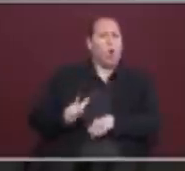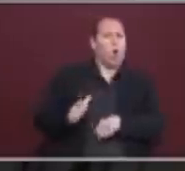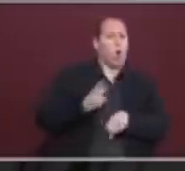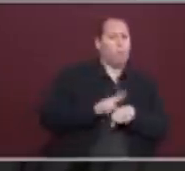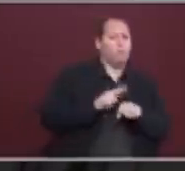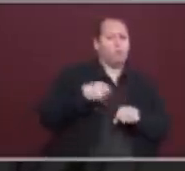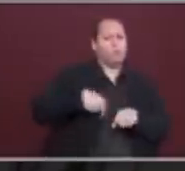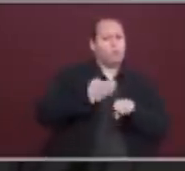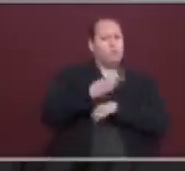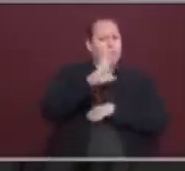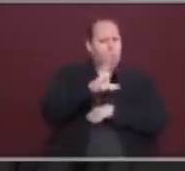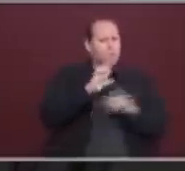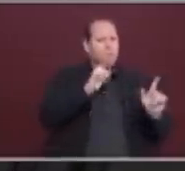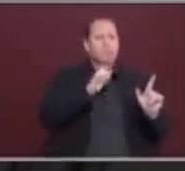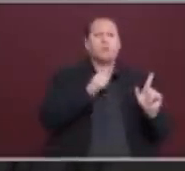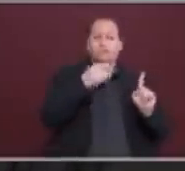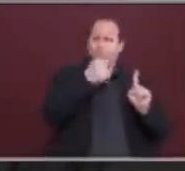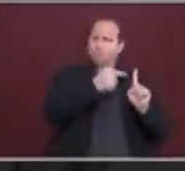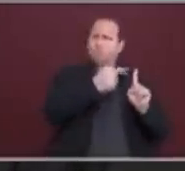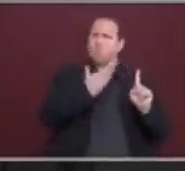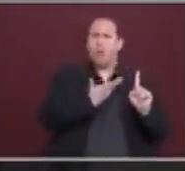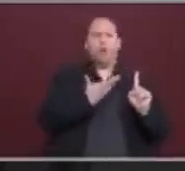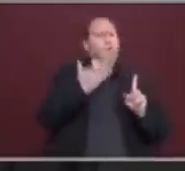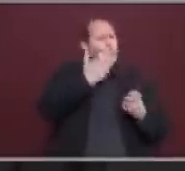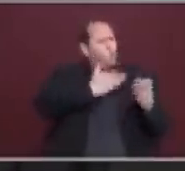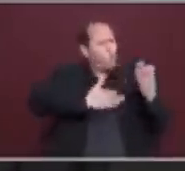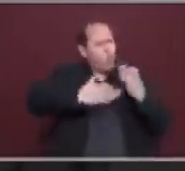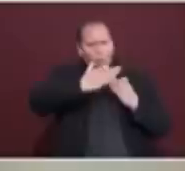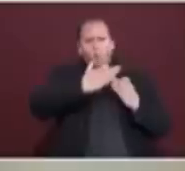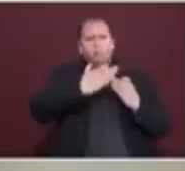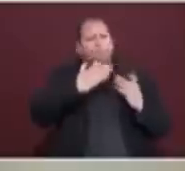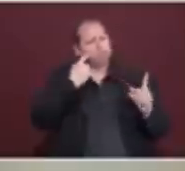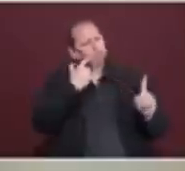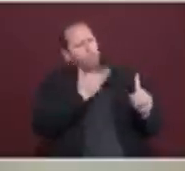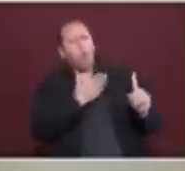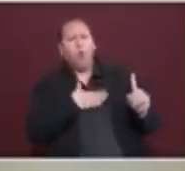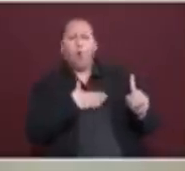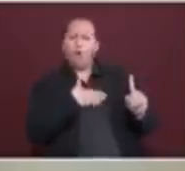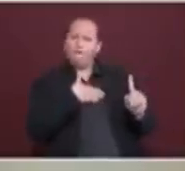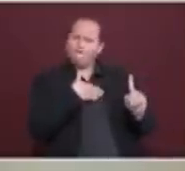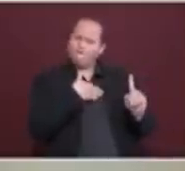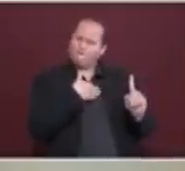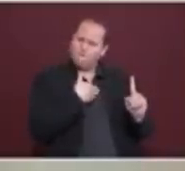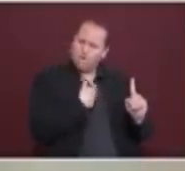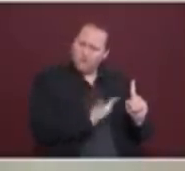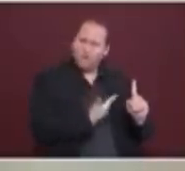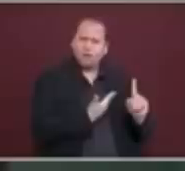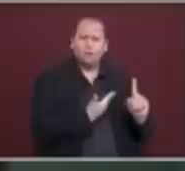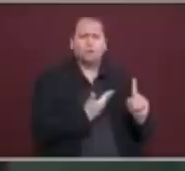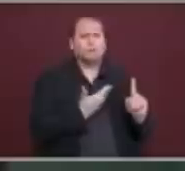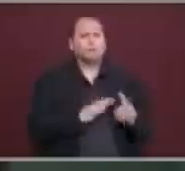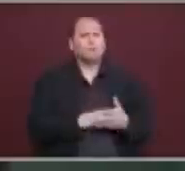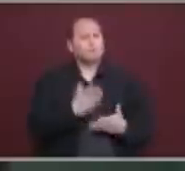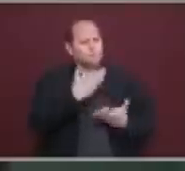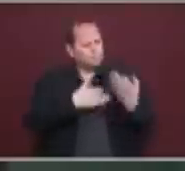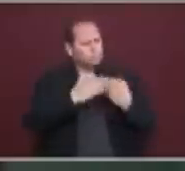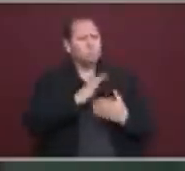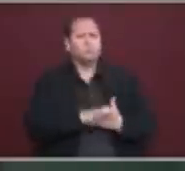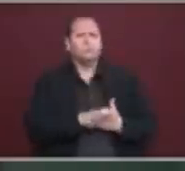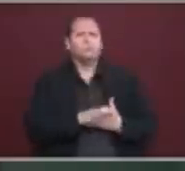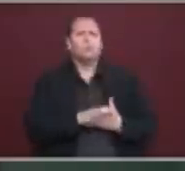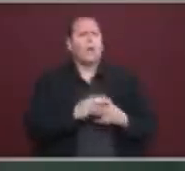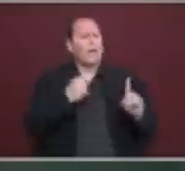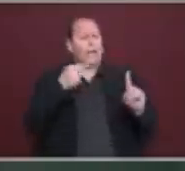baja california tiene toda nuestra confianza este él